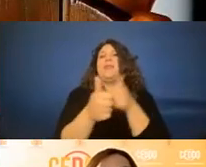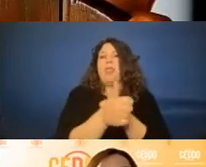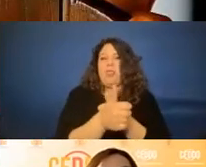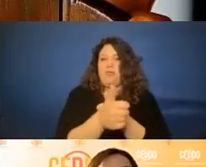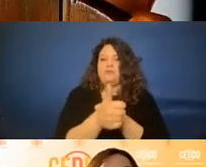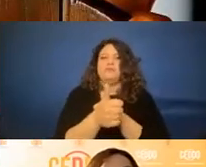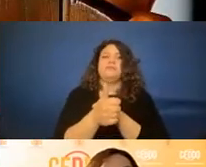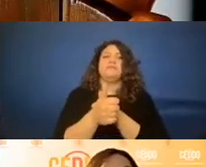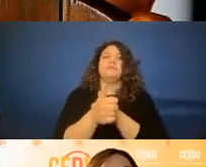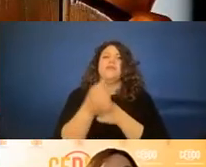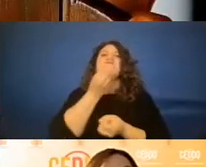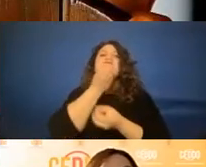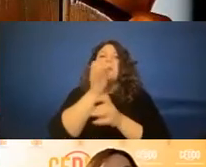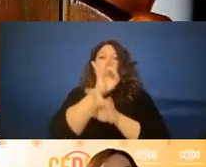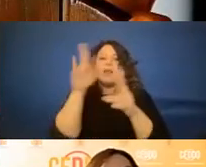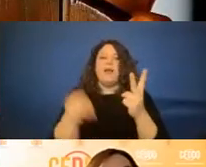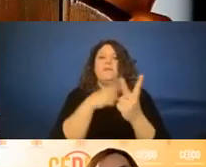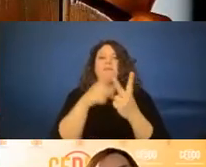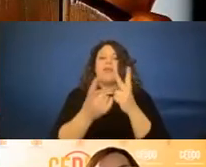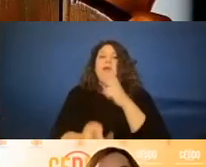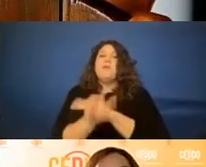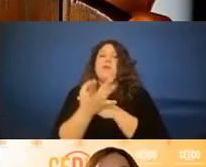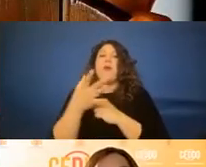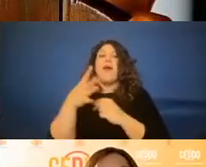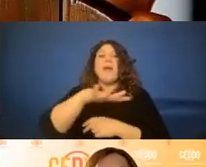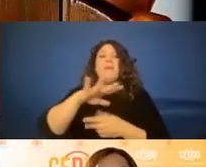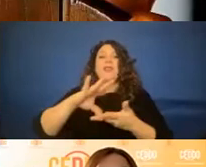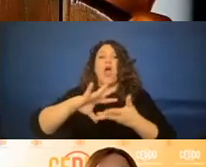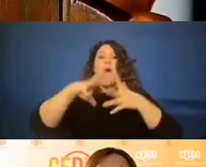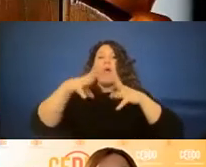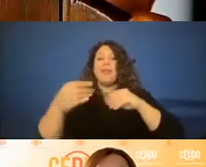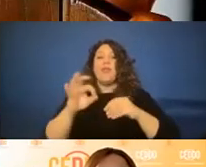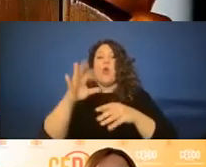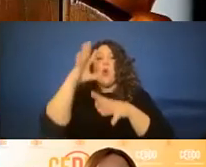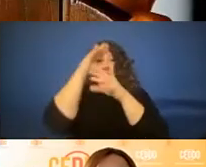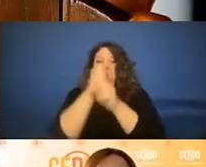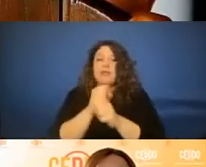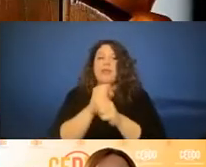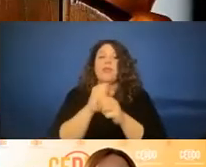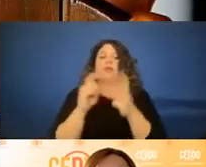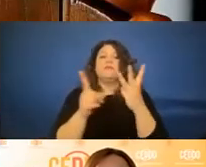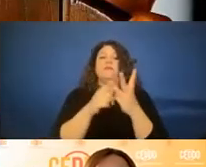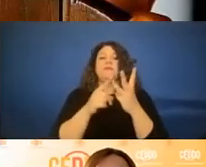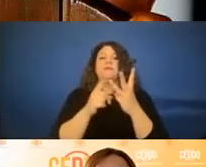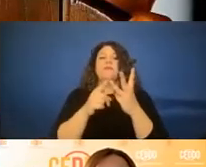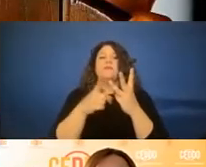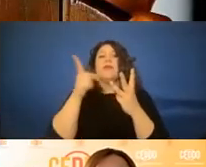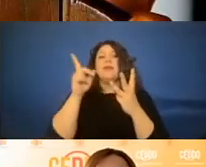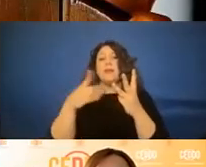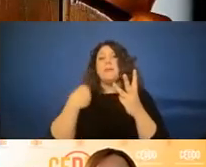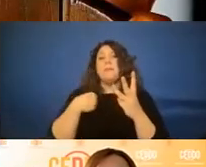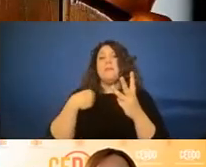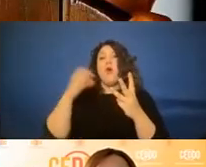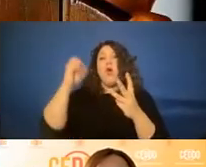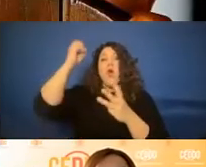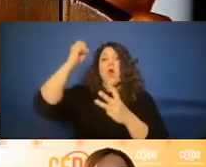crear espacios para la adaptación o concentración, y tengo que crear a través de las entradas de luz natural y